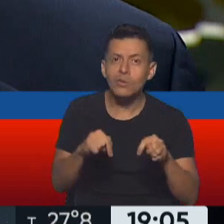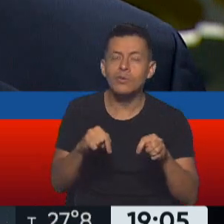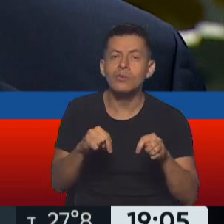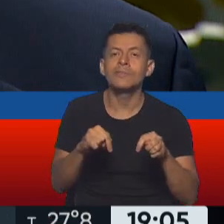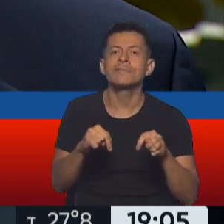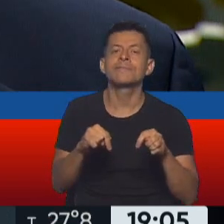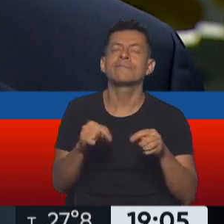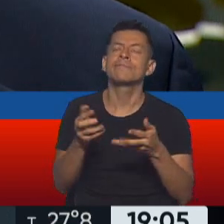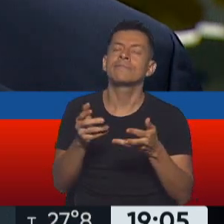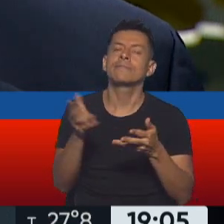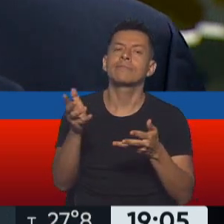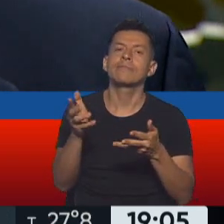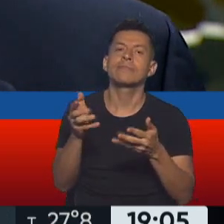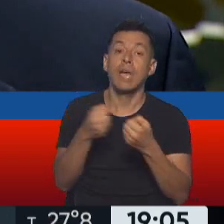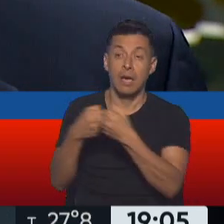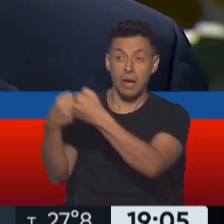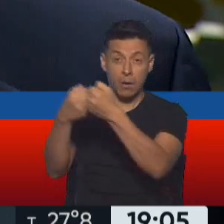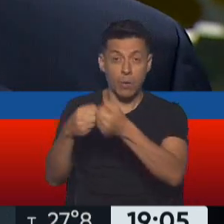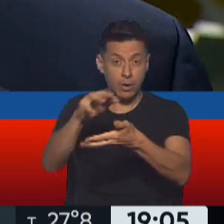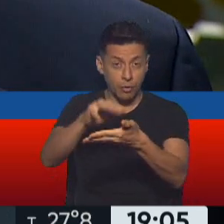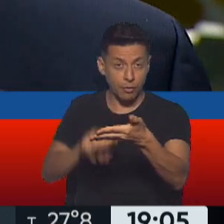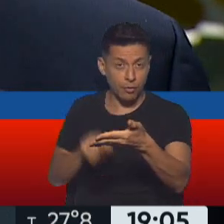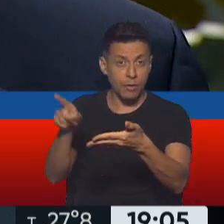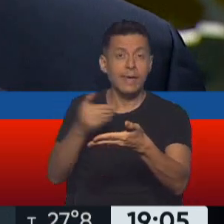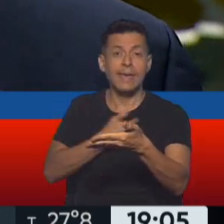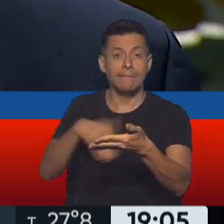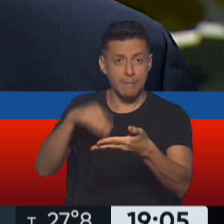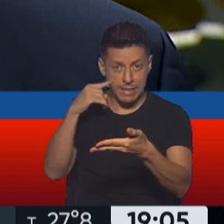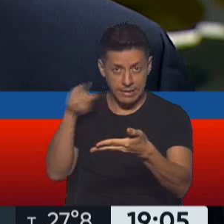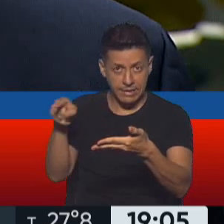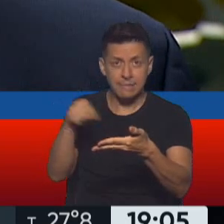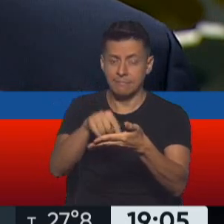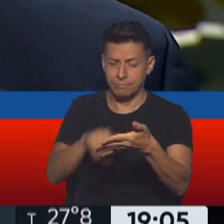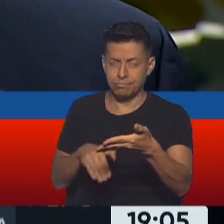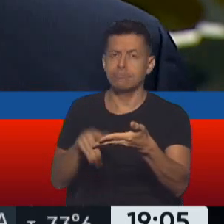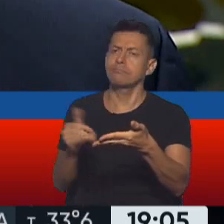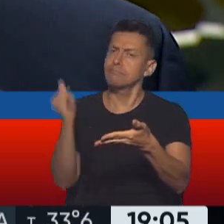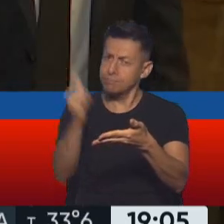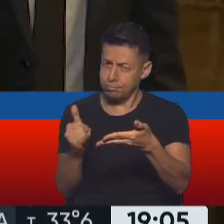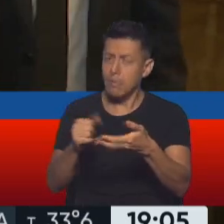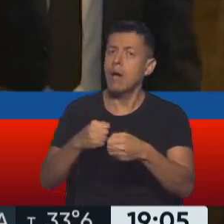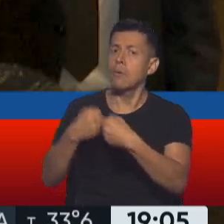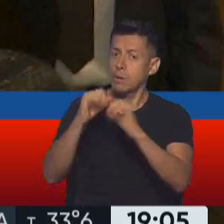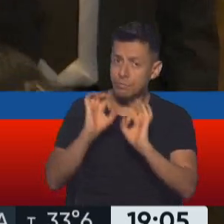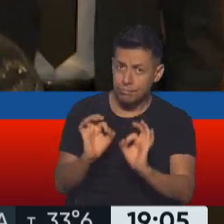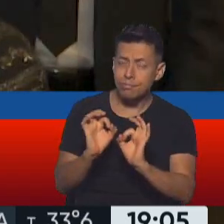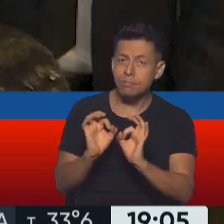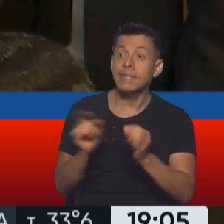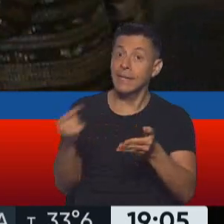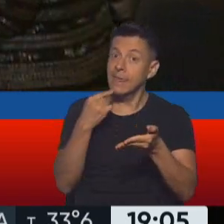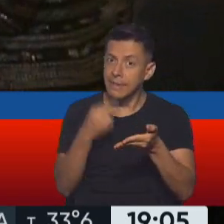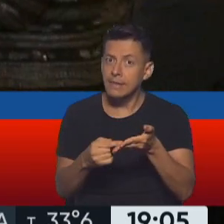el documento que emitió el fondo monetario internacional dando cuenta del acuerdo habla justamente